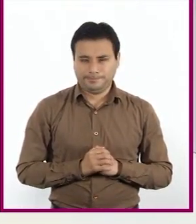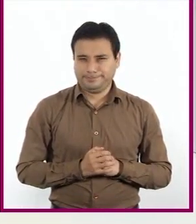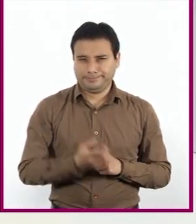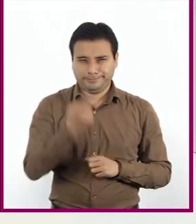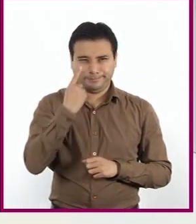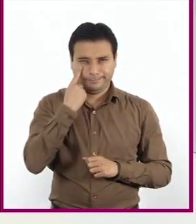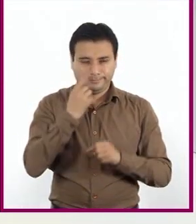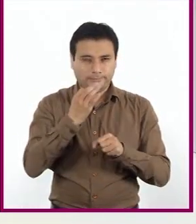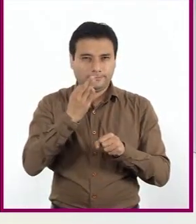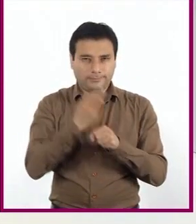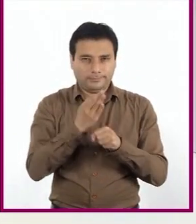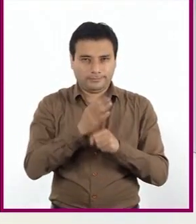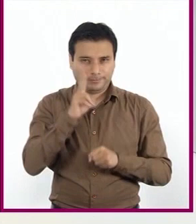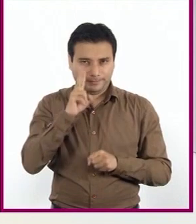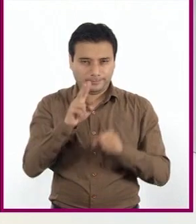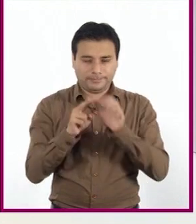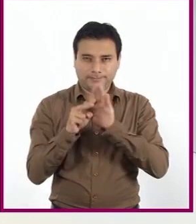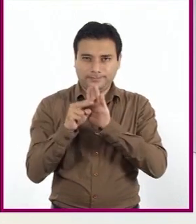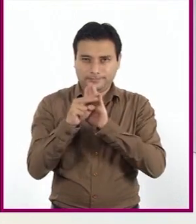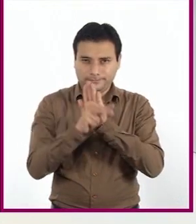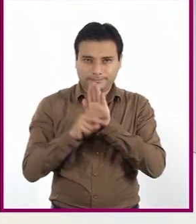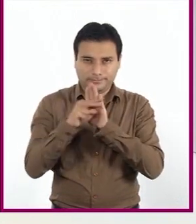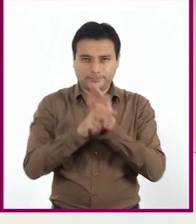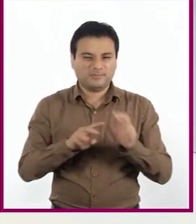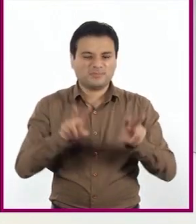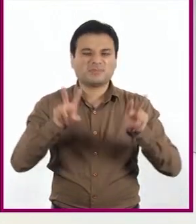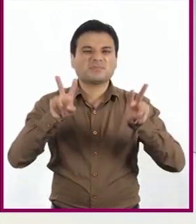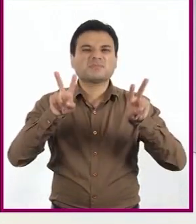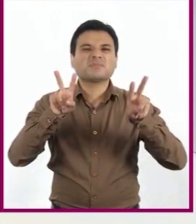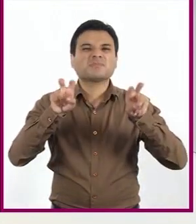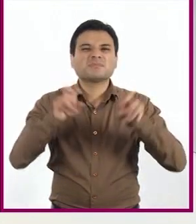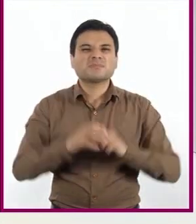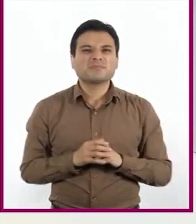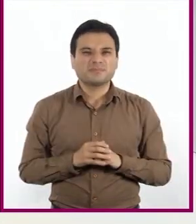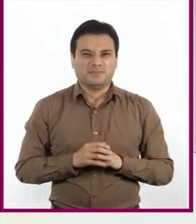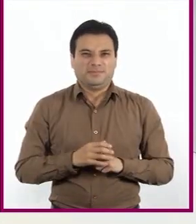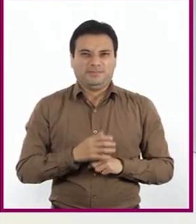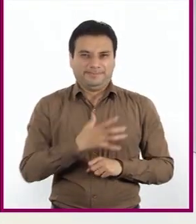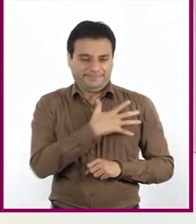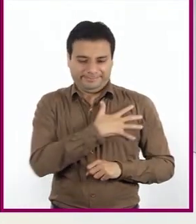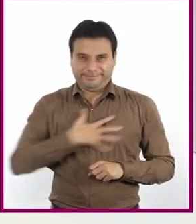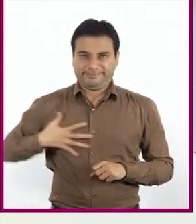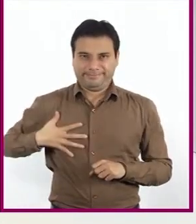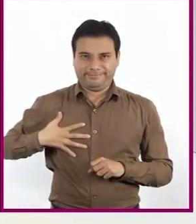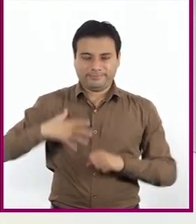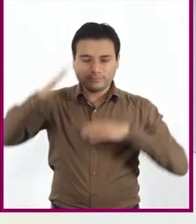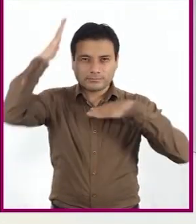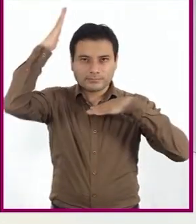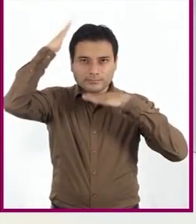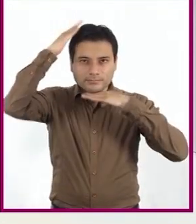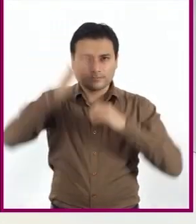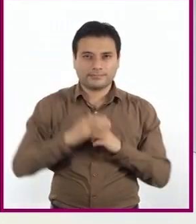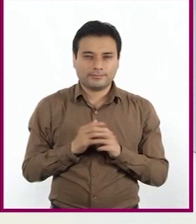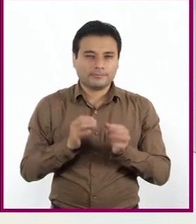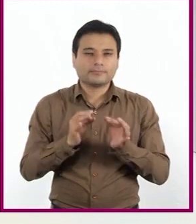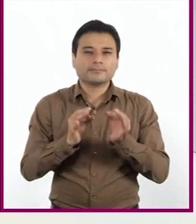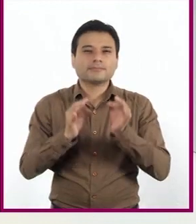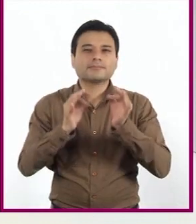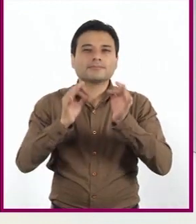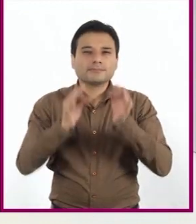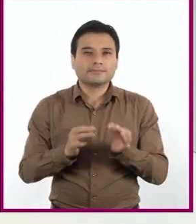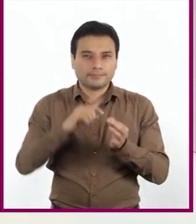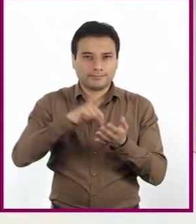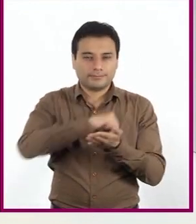y veamos el siguiente video sobre un pectoral olmeca encontrado en un entierro en la zona arqueológica